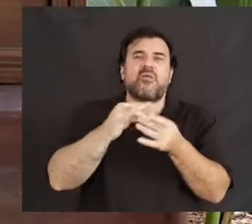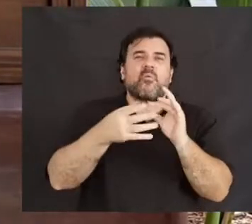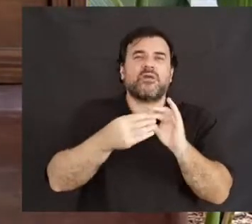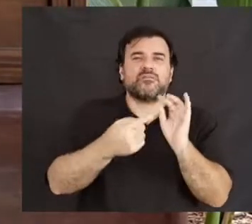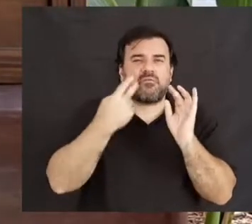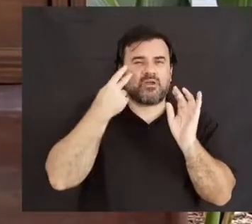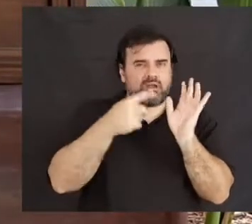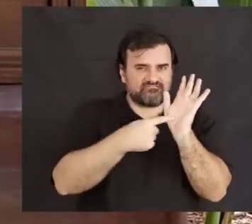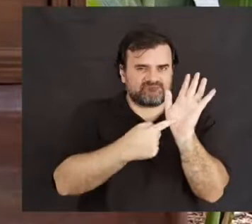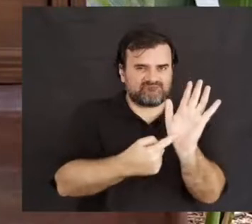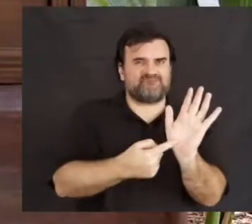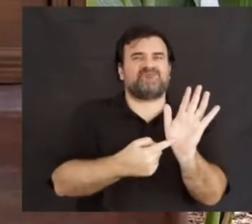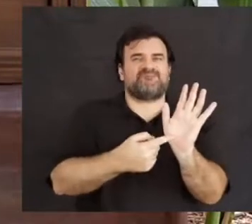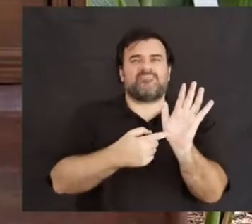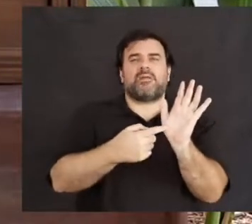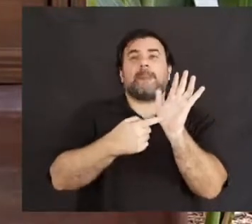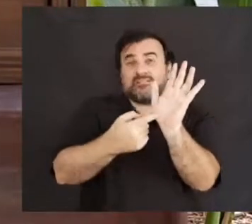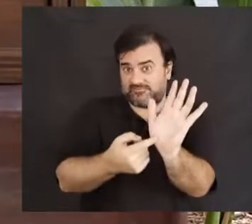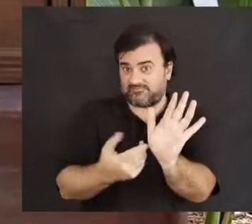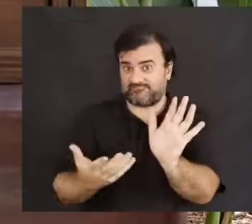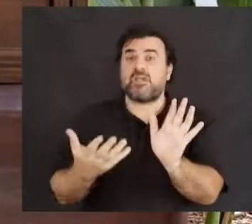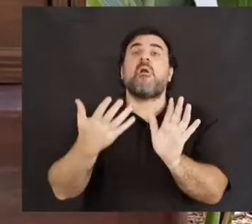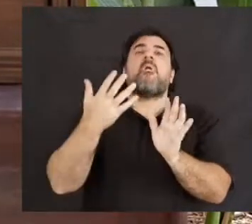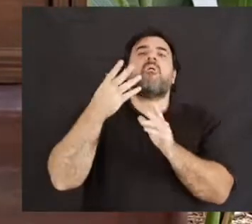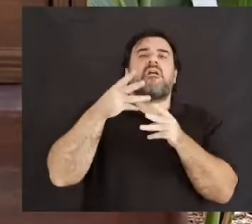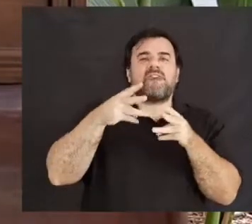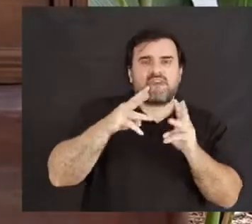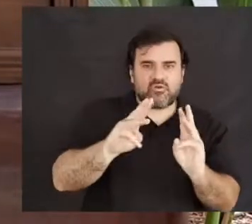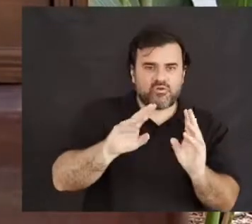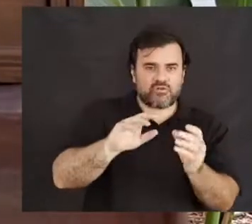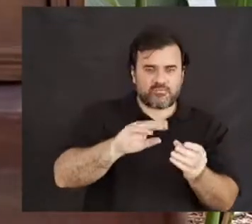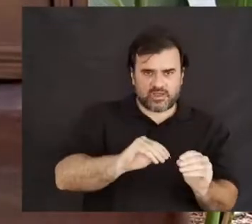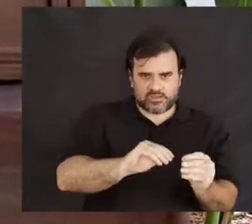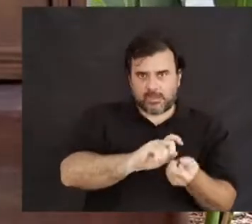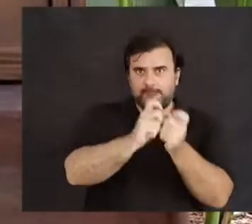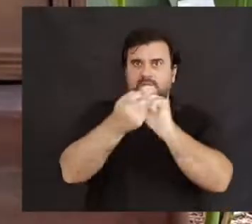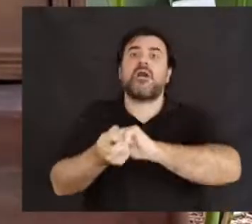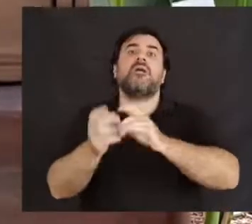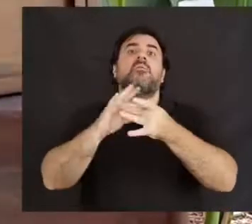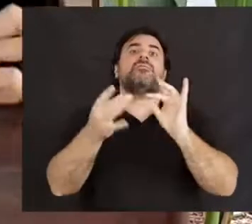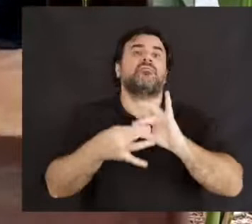a presenciar. Les presento una versión adaptada del cuento